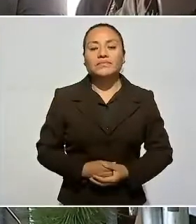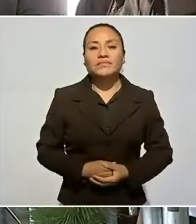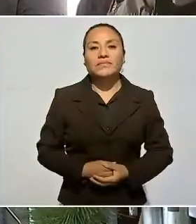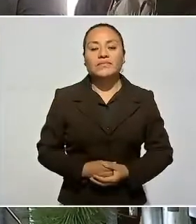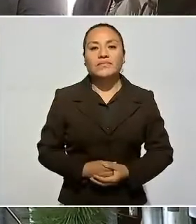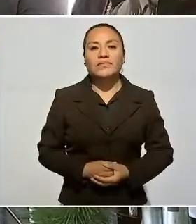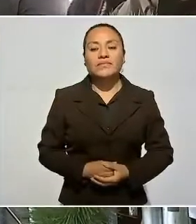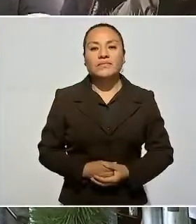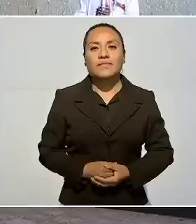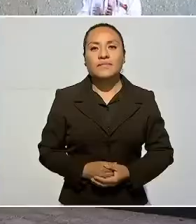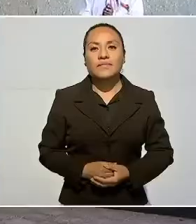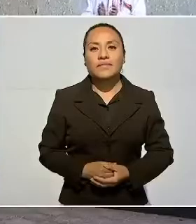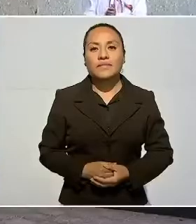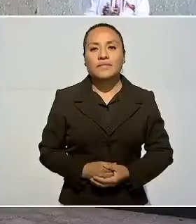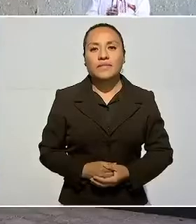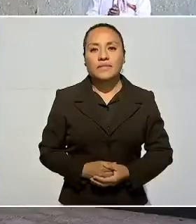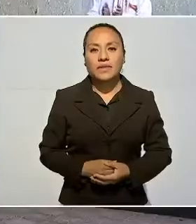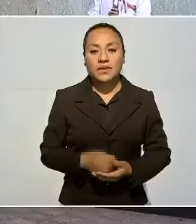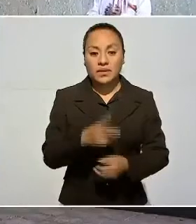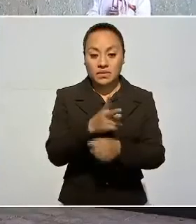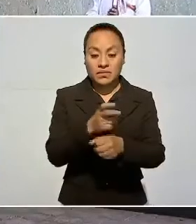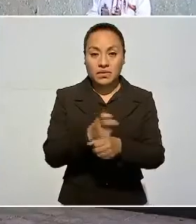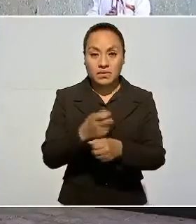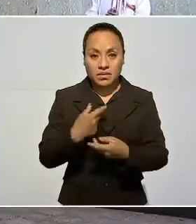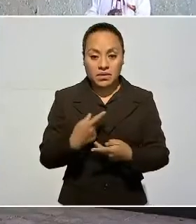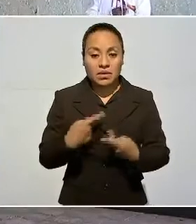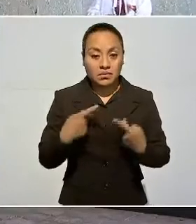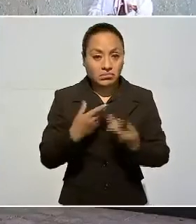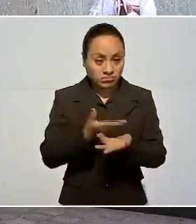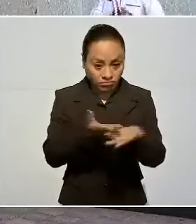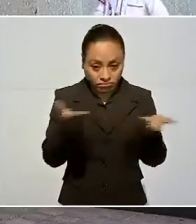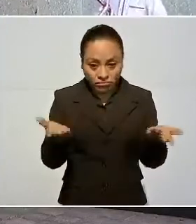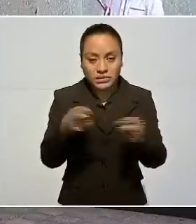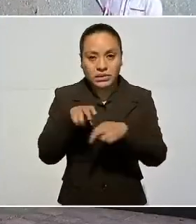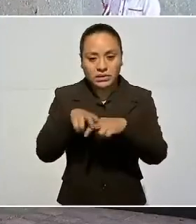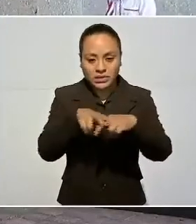Invitamos al Presidium a tomar asiento.